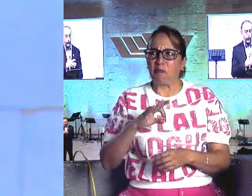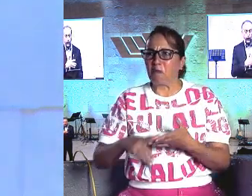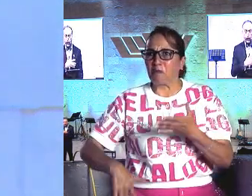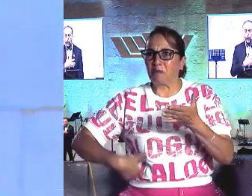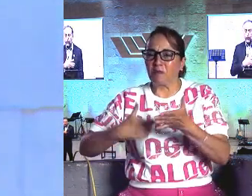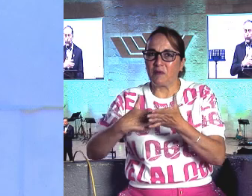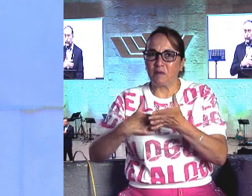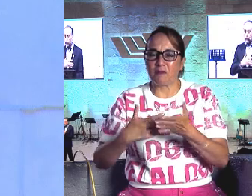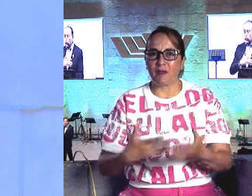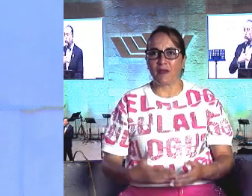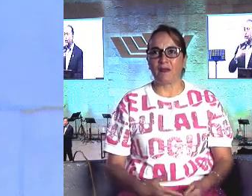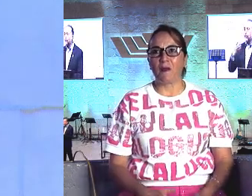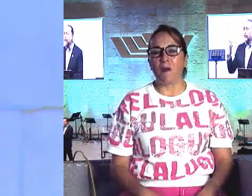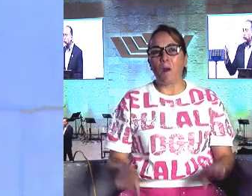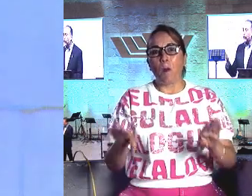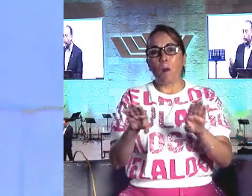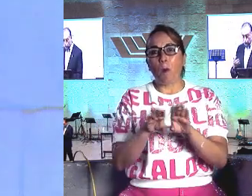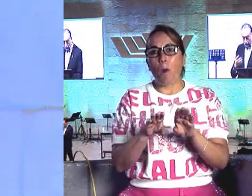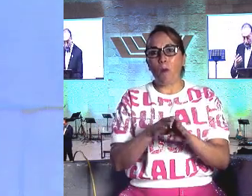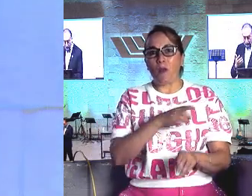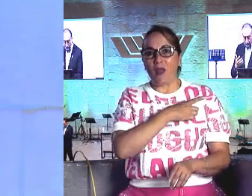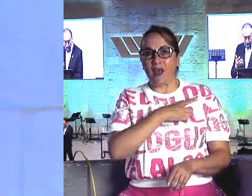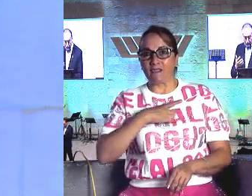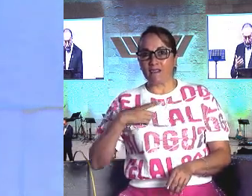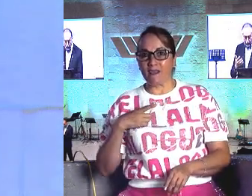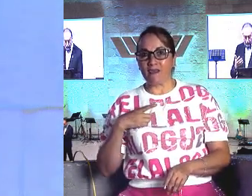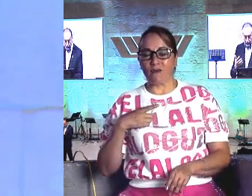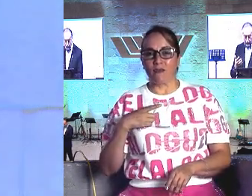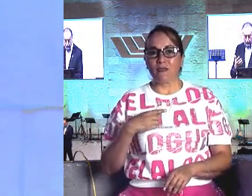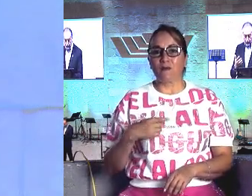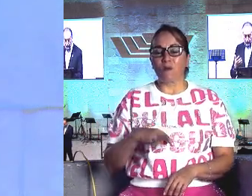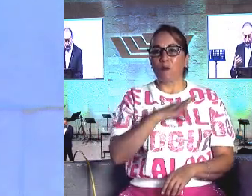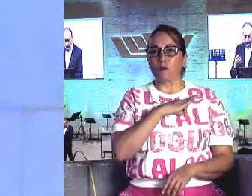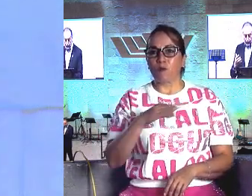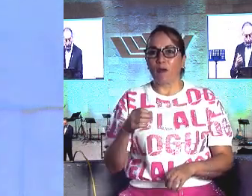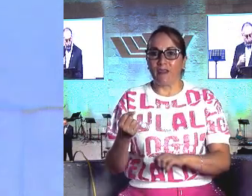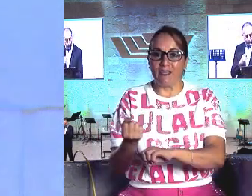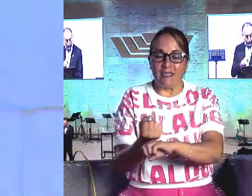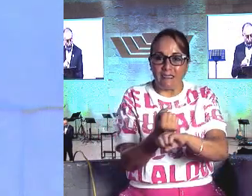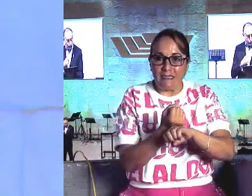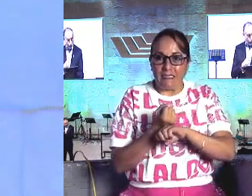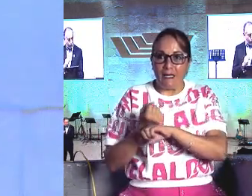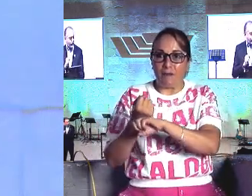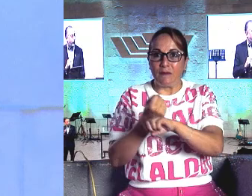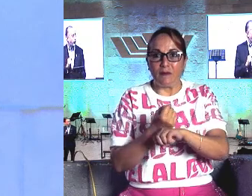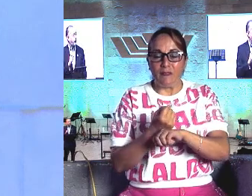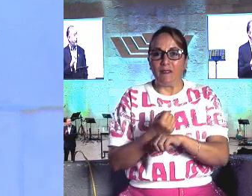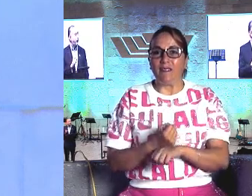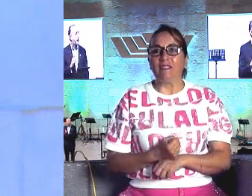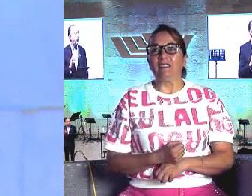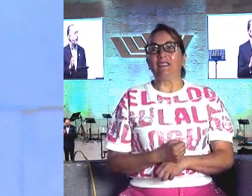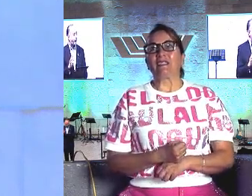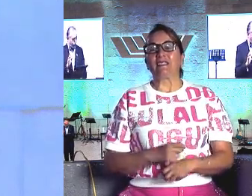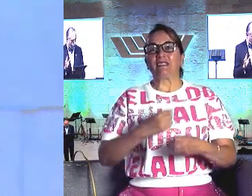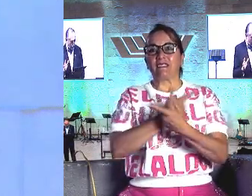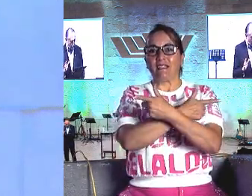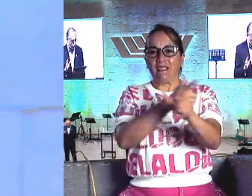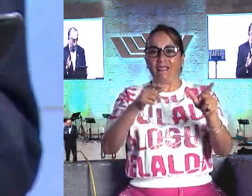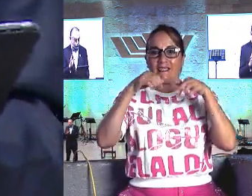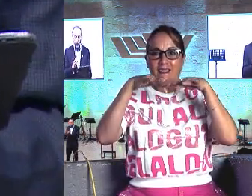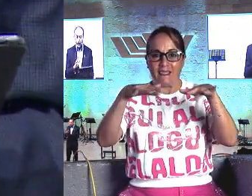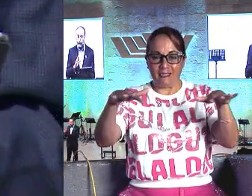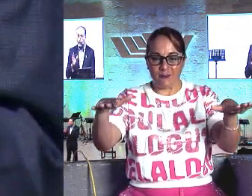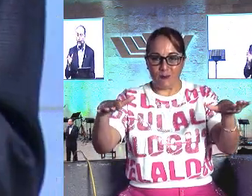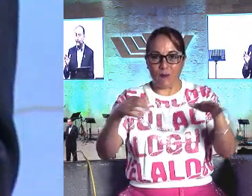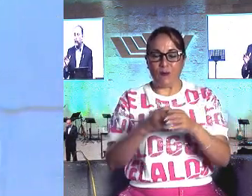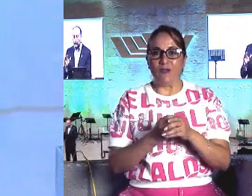de cómo las deudas nos pueden esclavizar. Y en Éxodo 22, 25 al 27, por ejemplo, y mucha